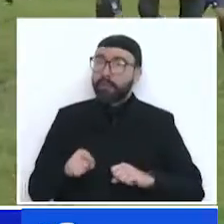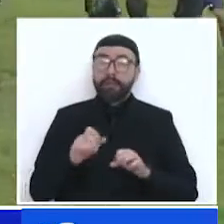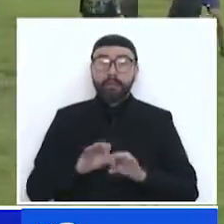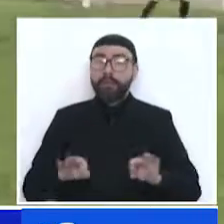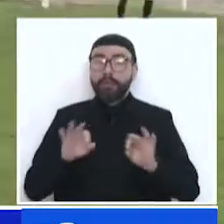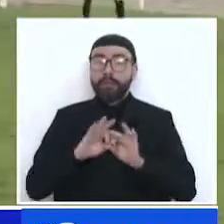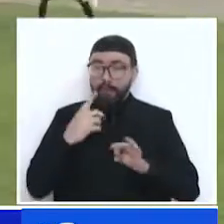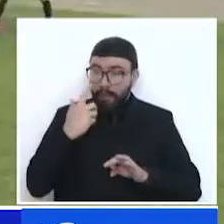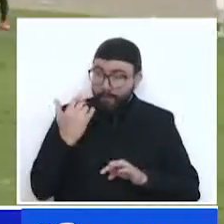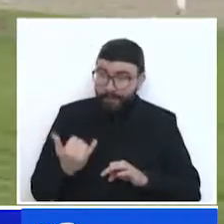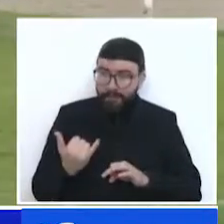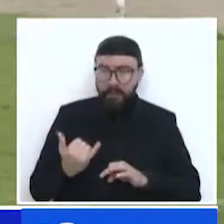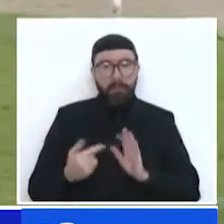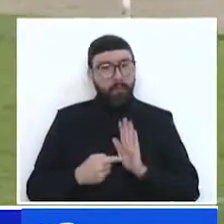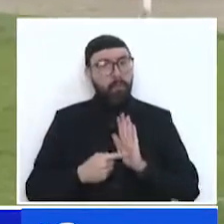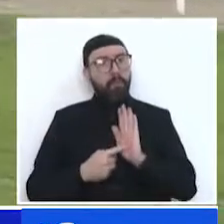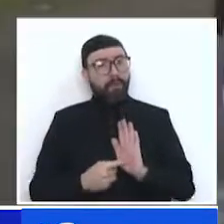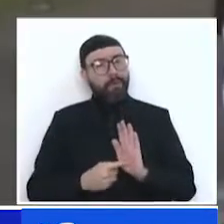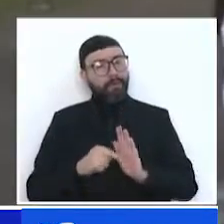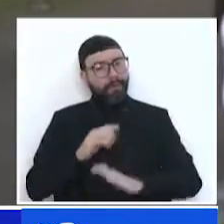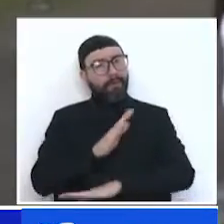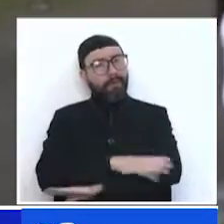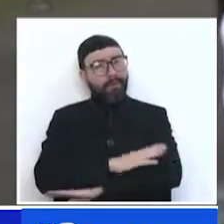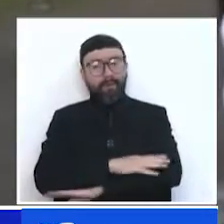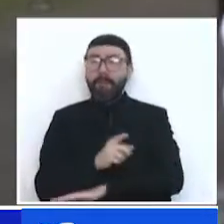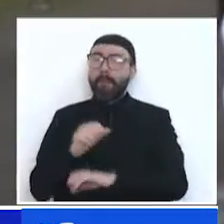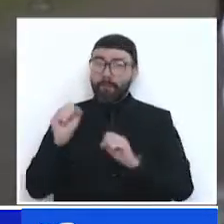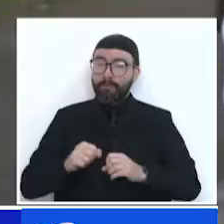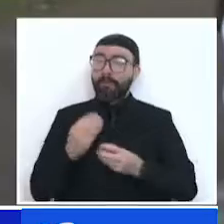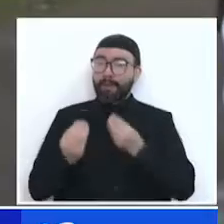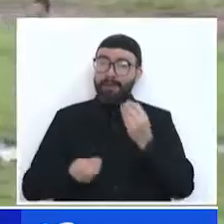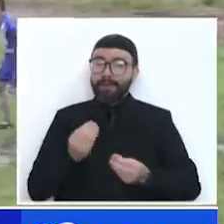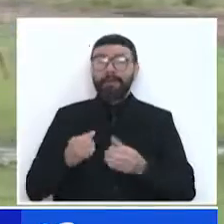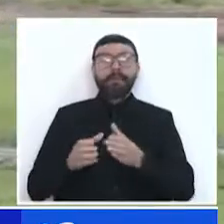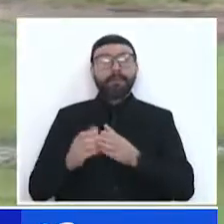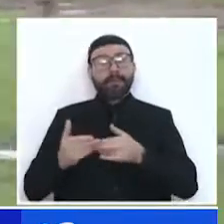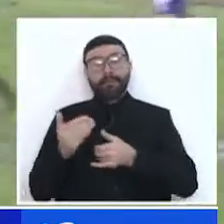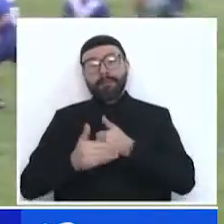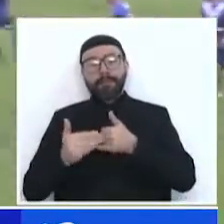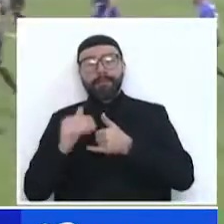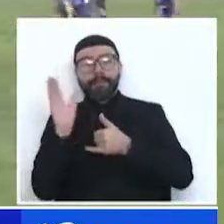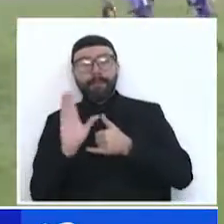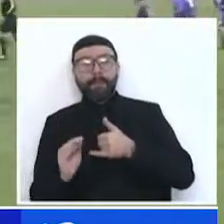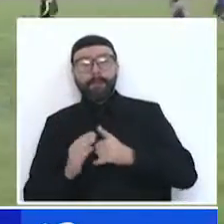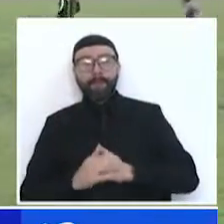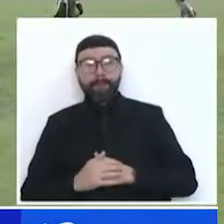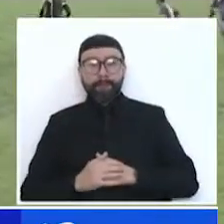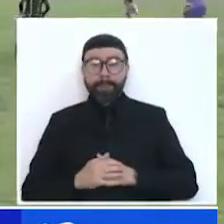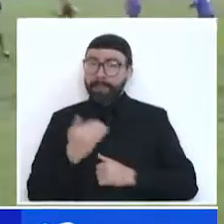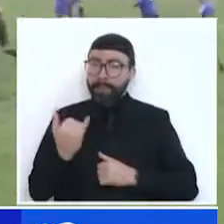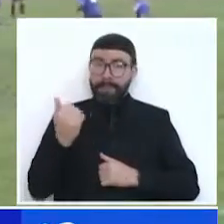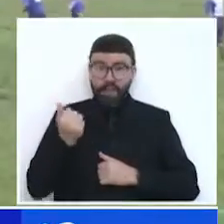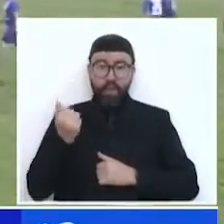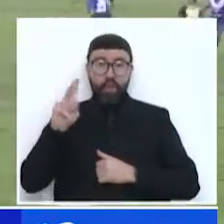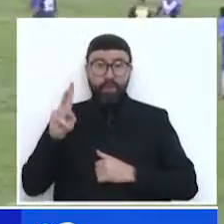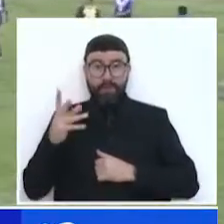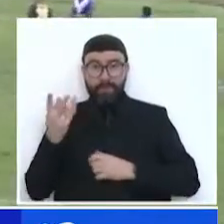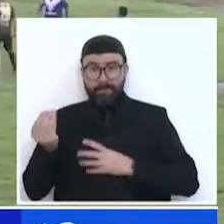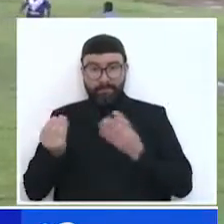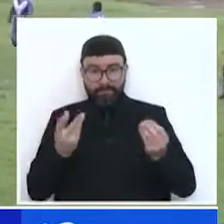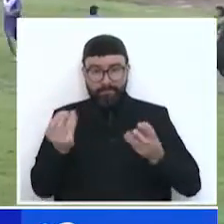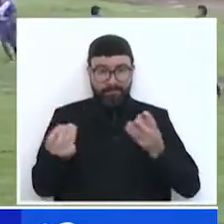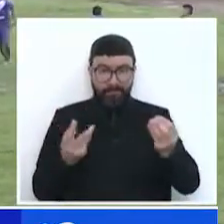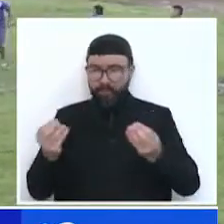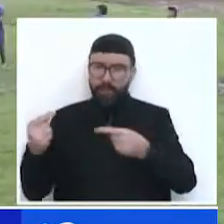la muestra sana de lo que puede hacer uno por la juventud en el departamento del Quindío. Salieron 12 equipos donde jugamos todos